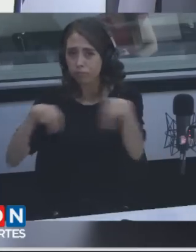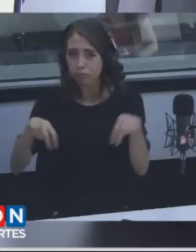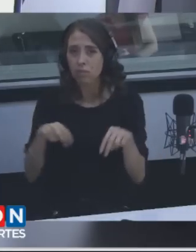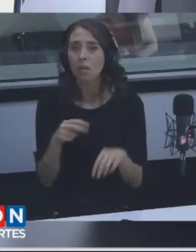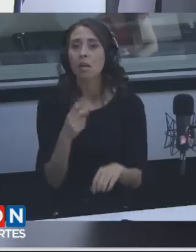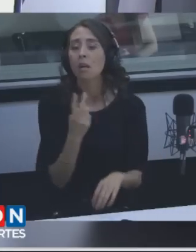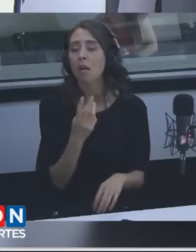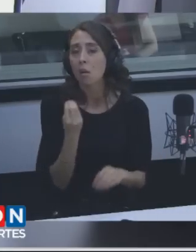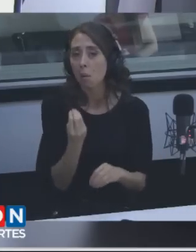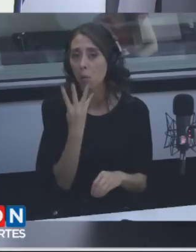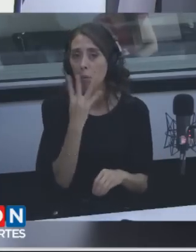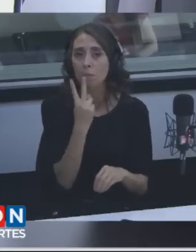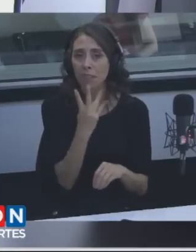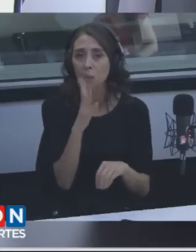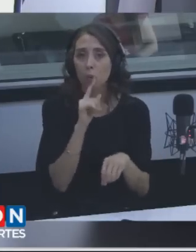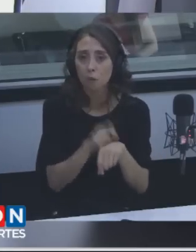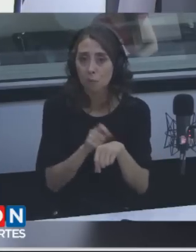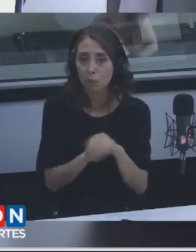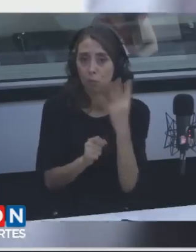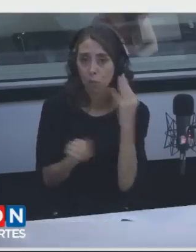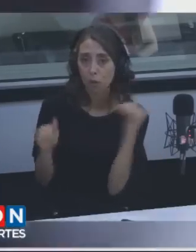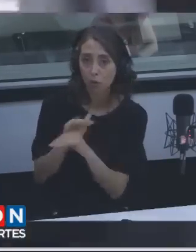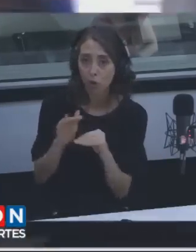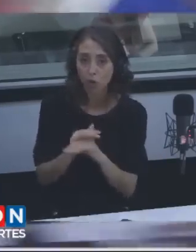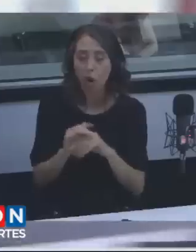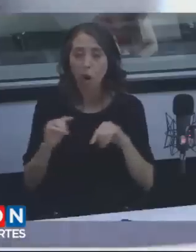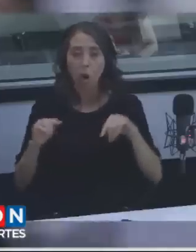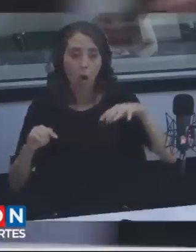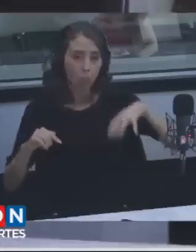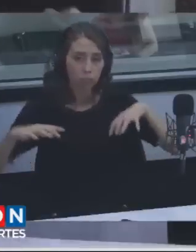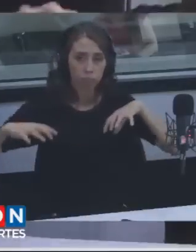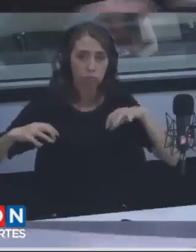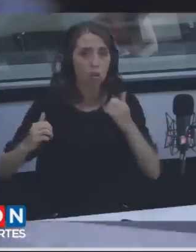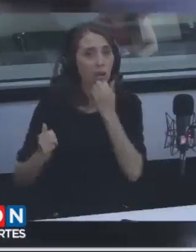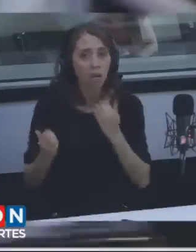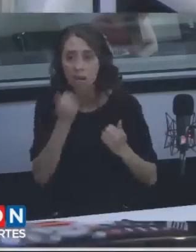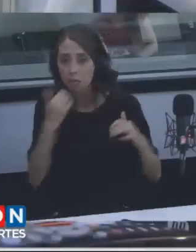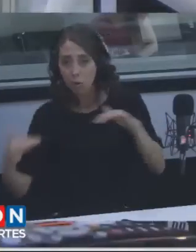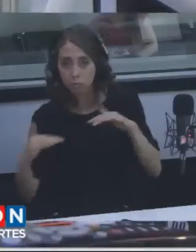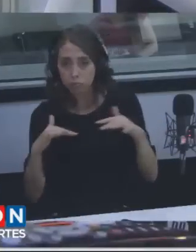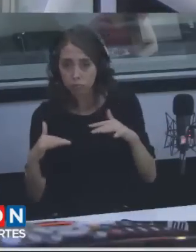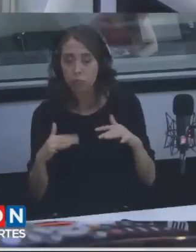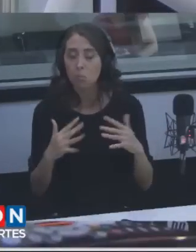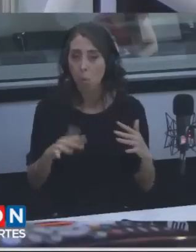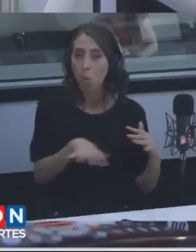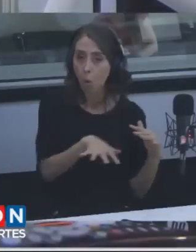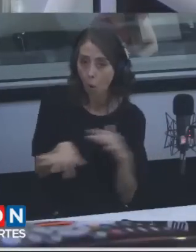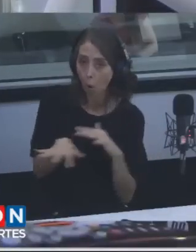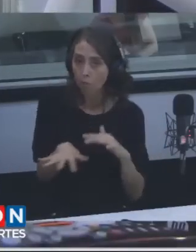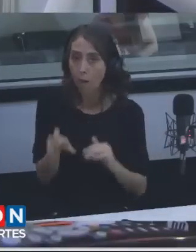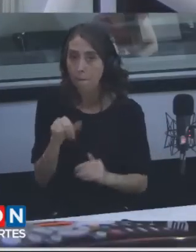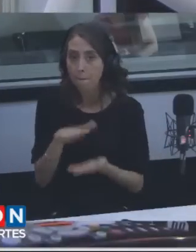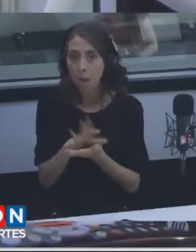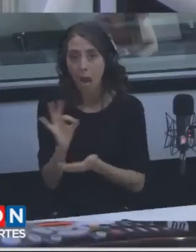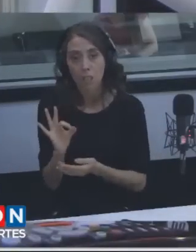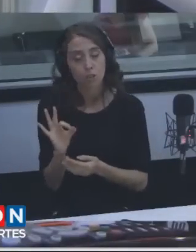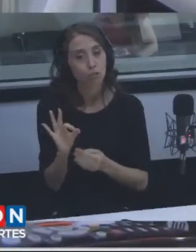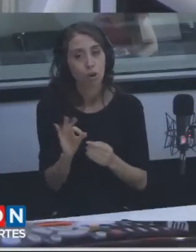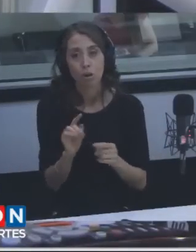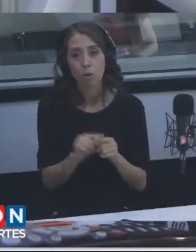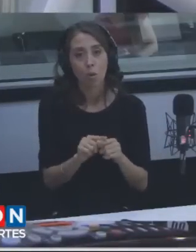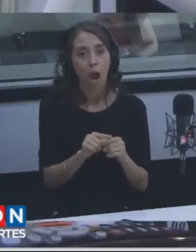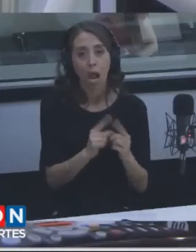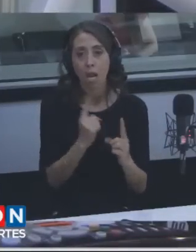4 goles, con variados errores de ambos, pero muchas virtudes ofensivas. Y en el segundo tiempo, Pancho, fue una masacre, con